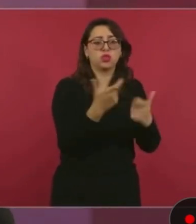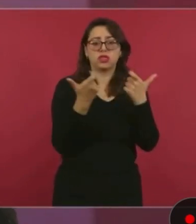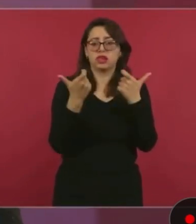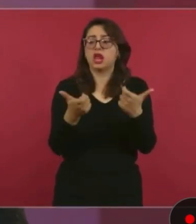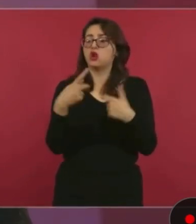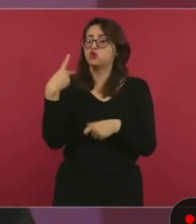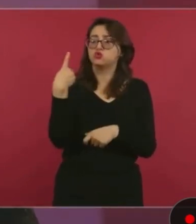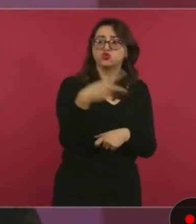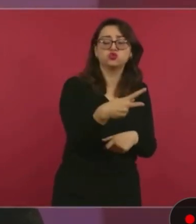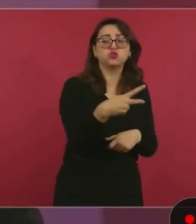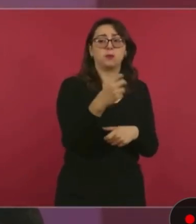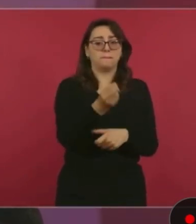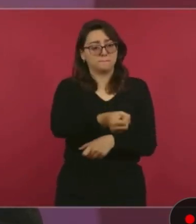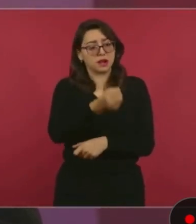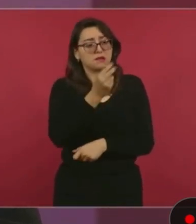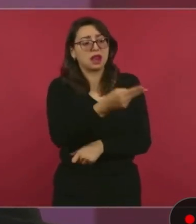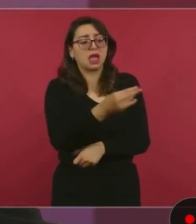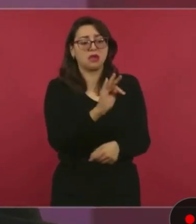represores.